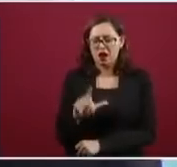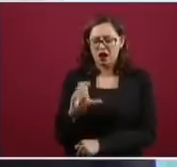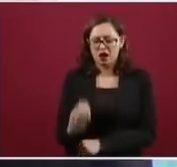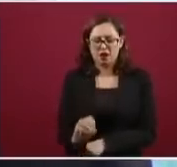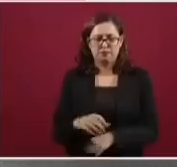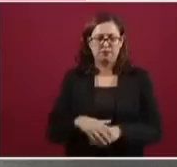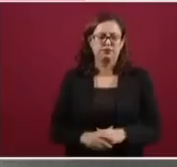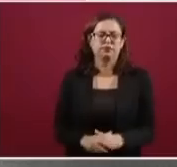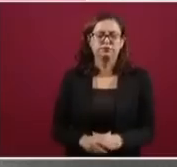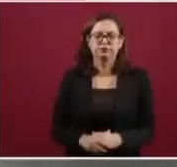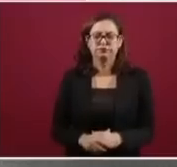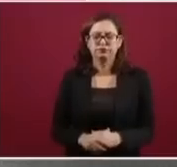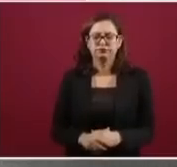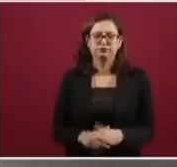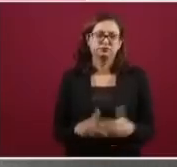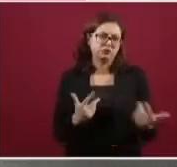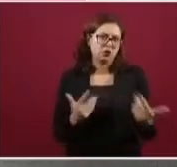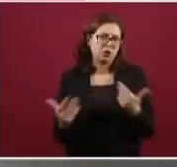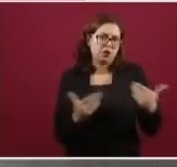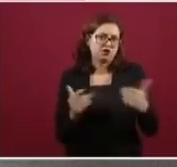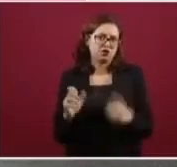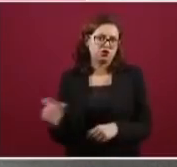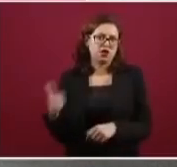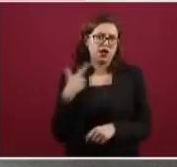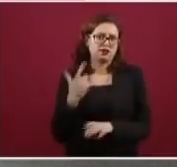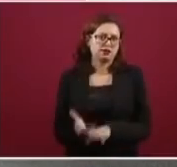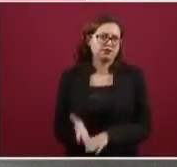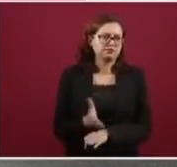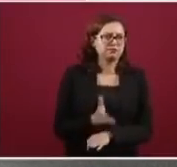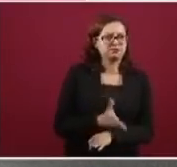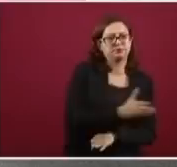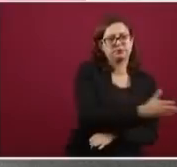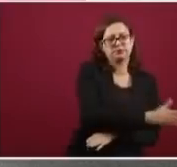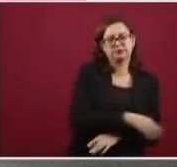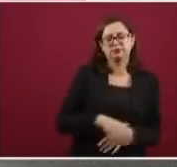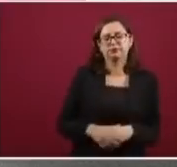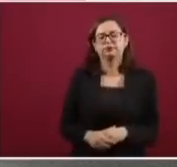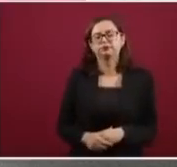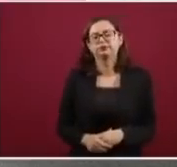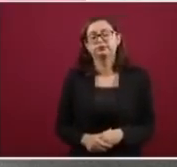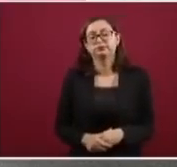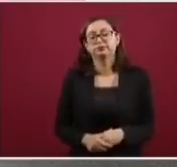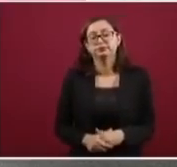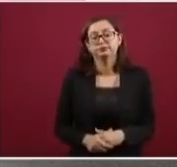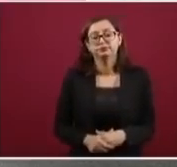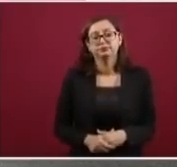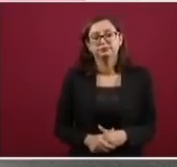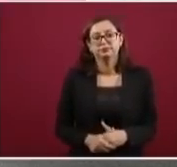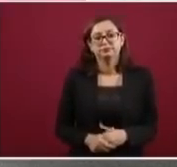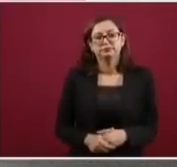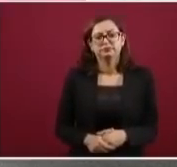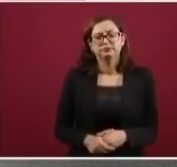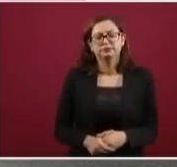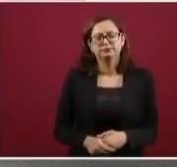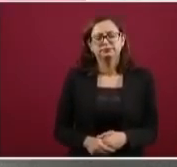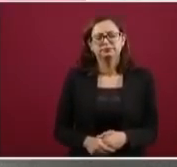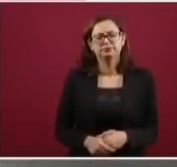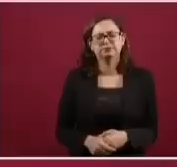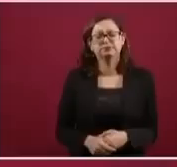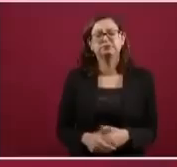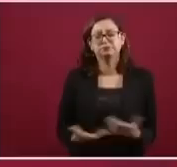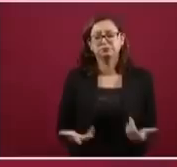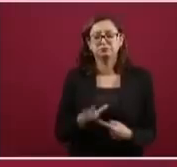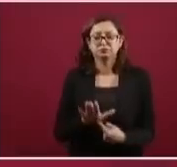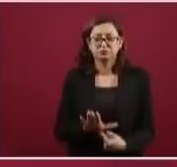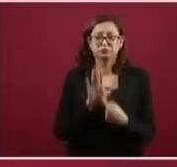andrés manuel lópez obrador en comparación con el presidente peña nieto- entonces eso pues para para